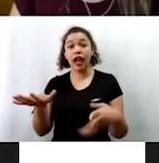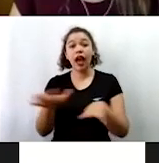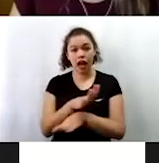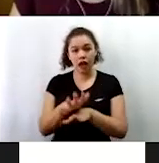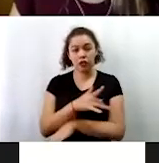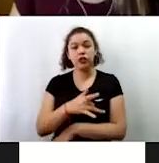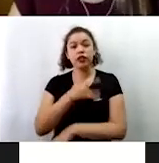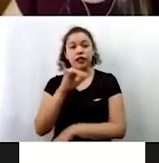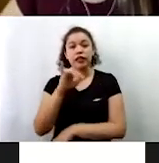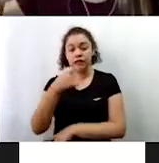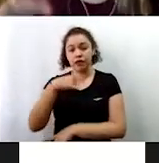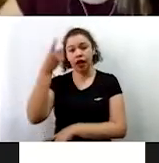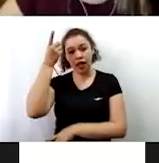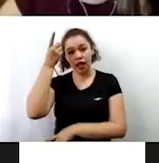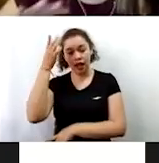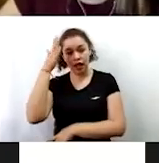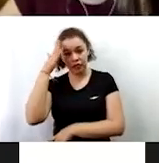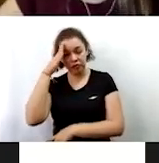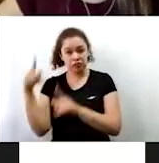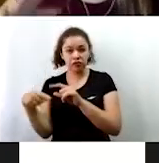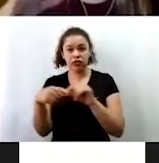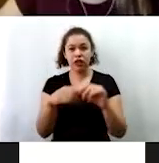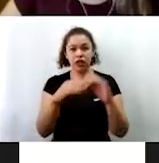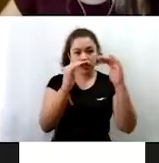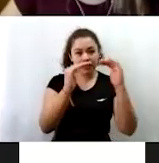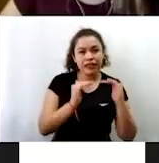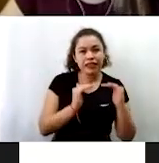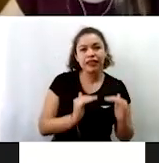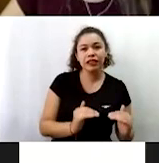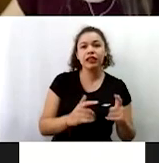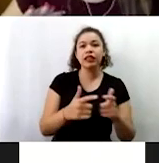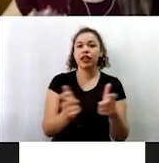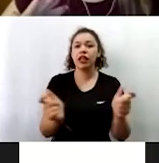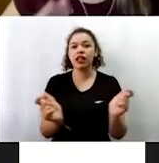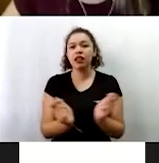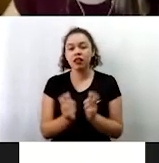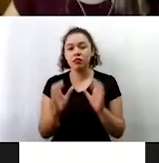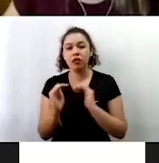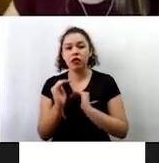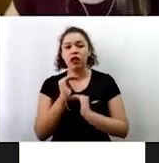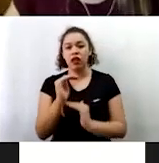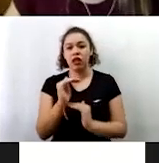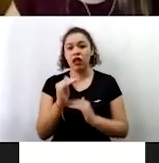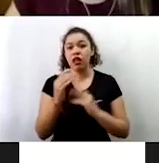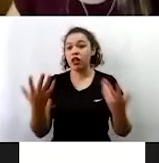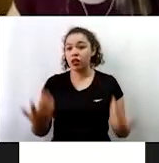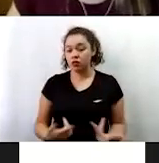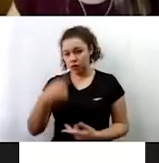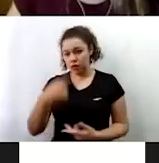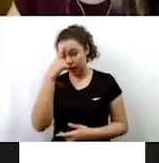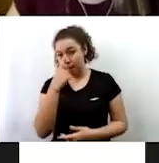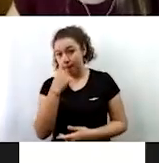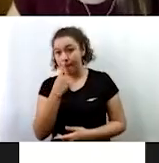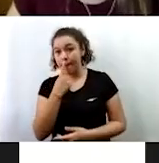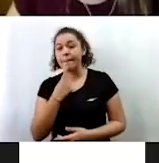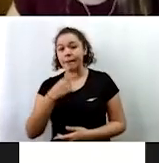la dirección, de ponerla en un nivel tan bajo, de tenerle un equipo tan limitado, de bajarle el perfil incluso al discurso